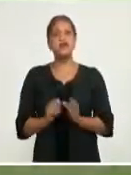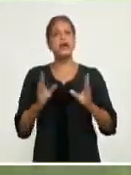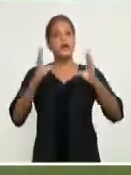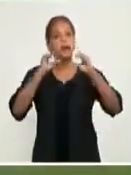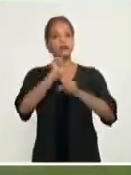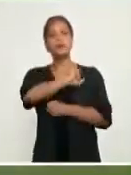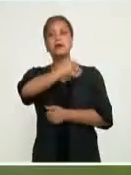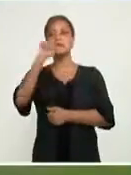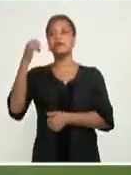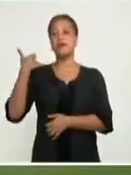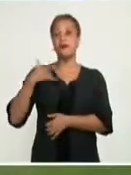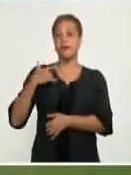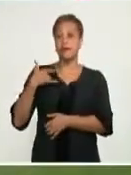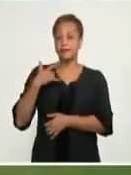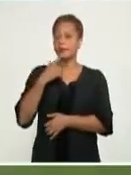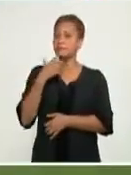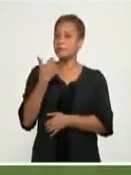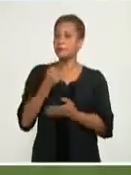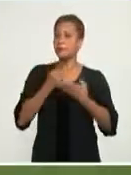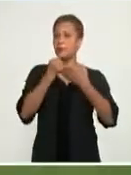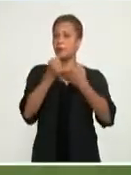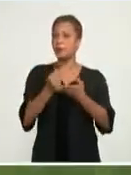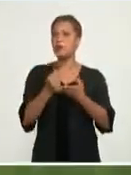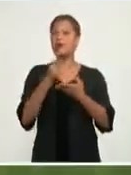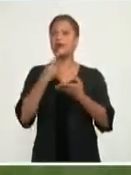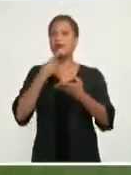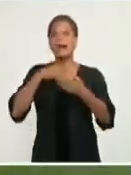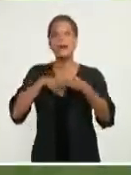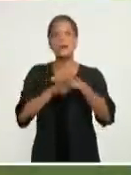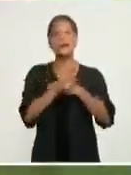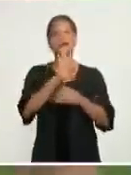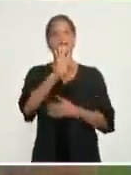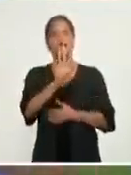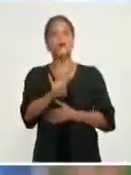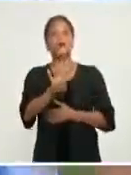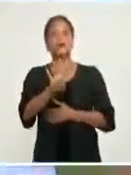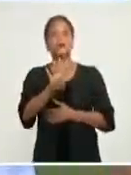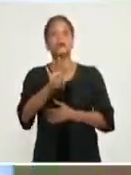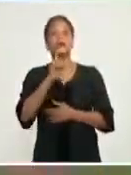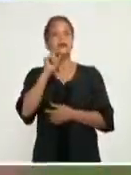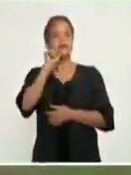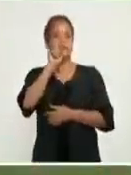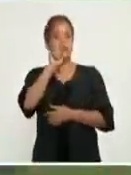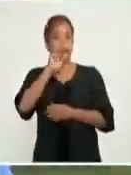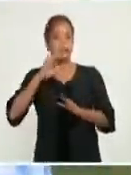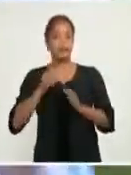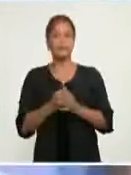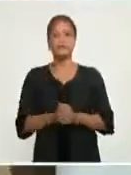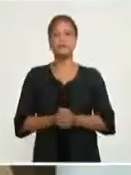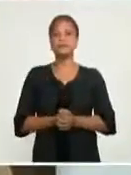de Argentina, que le permitió el pase a los cuartos de final, evitando también de